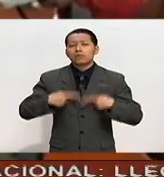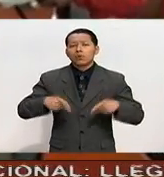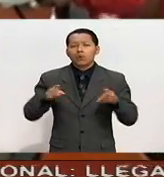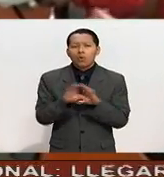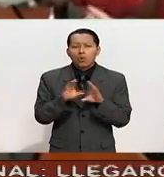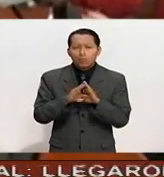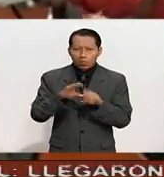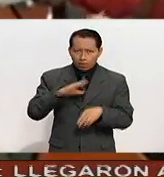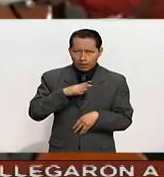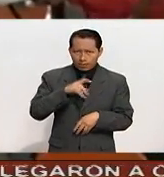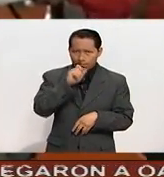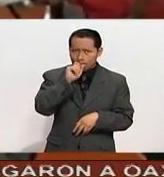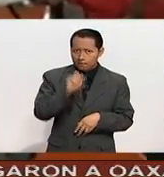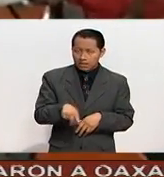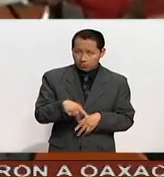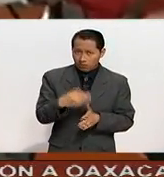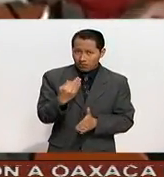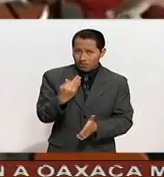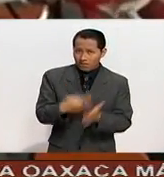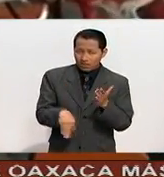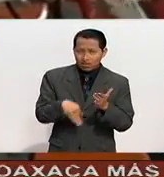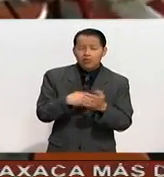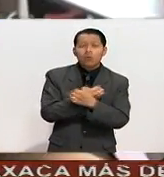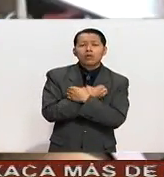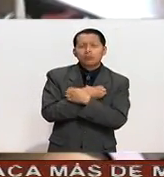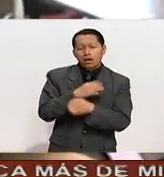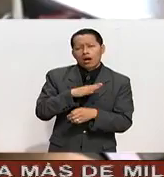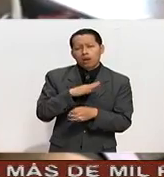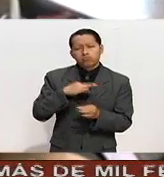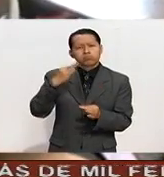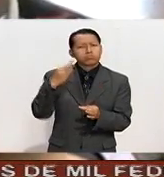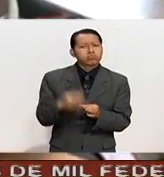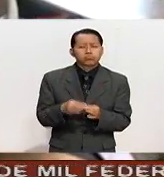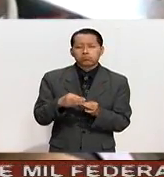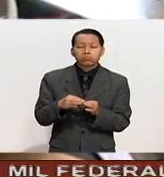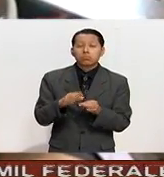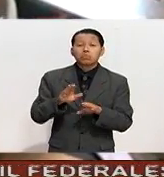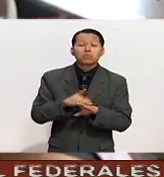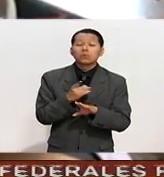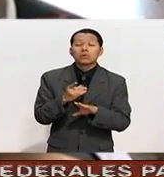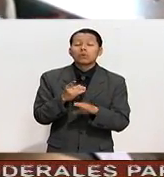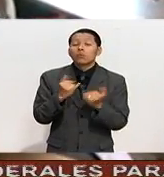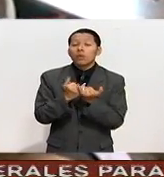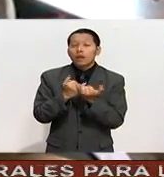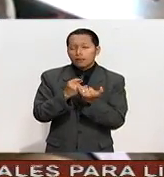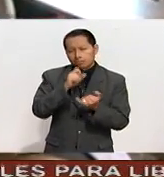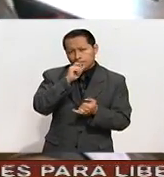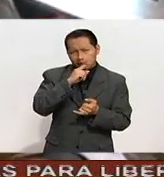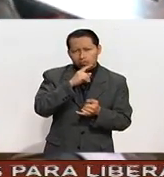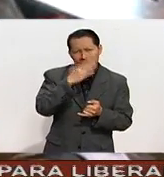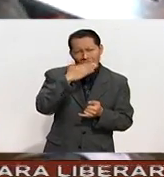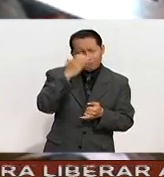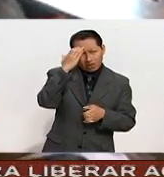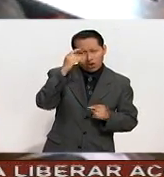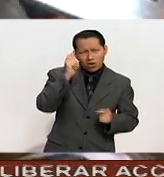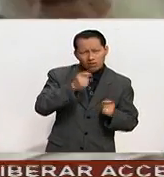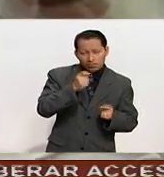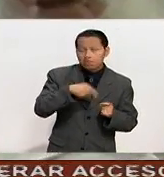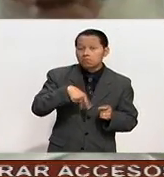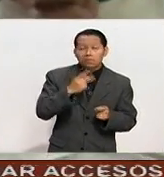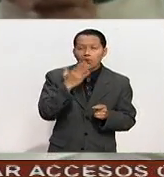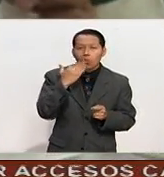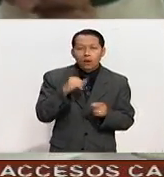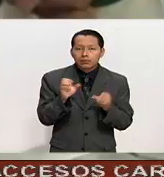que cuentan con esta carencia educativa por no contar no con los conocimientos, sino no contar con el